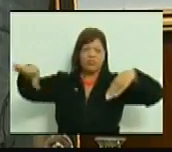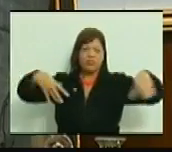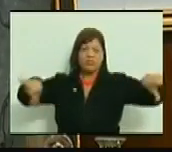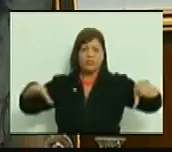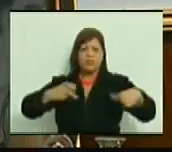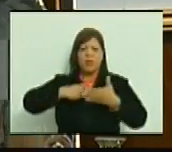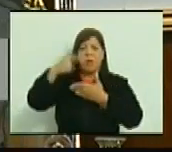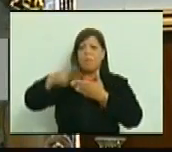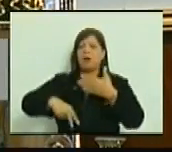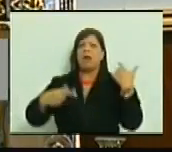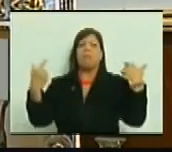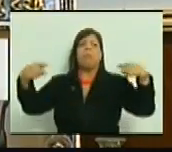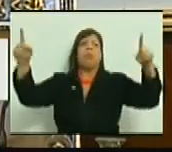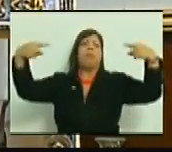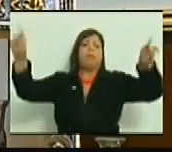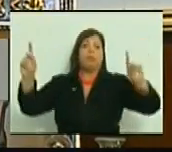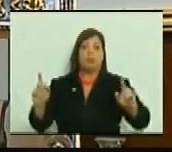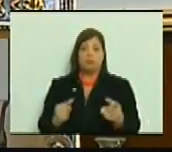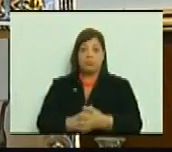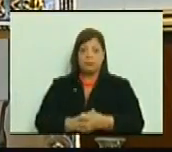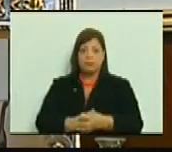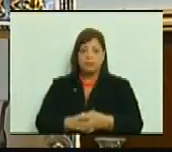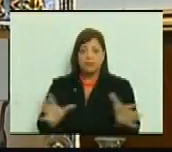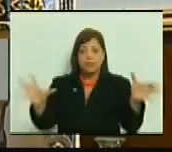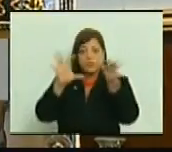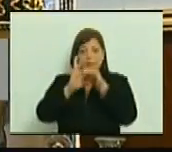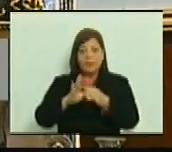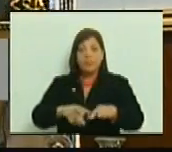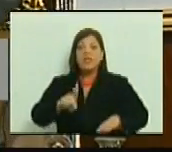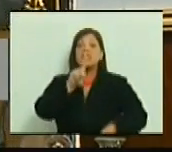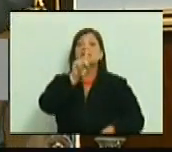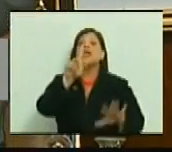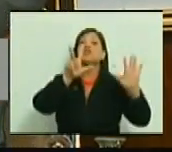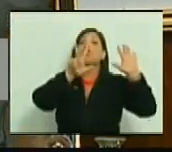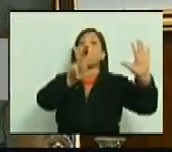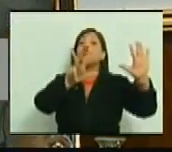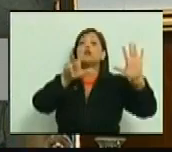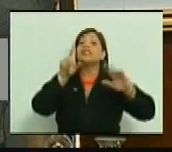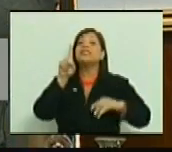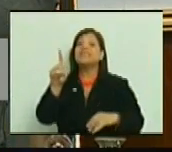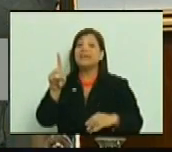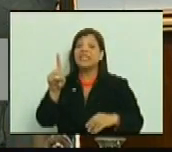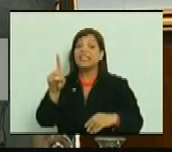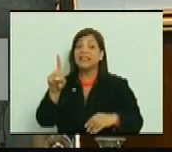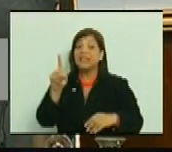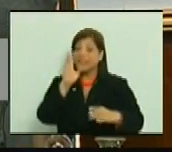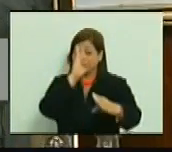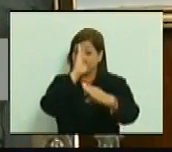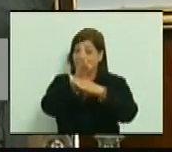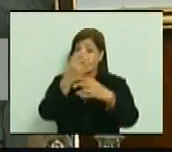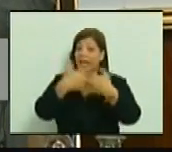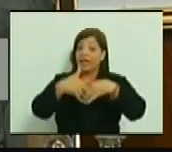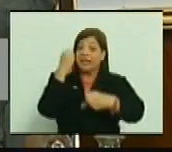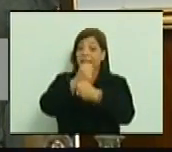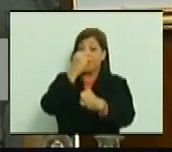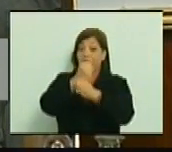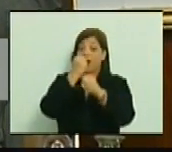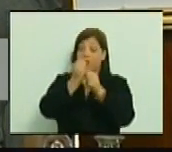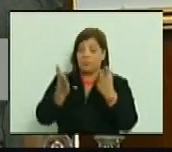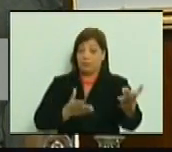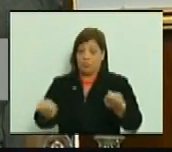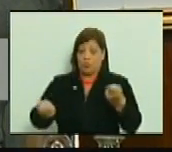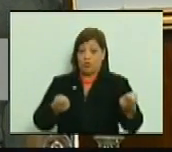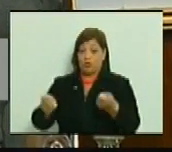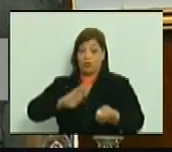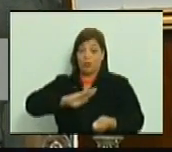planes y sus propios objetivos. Tenemos 186 predios directos que controla el Estado.